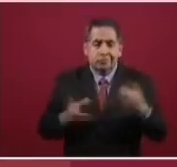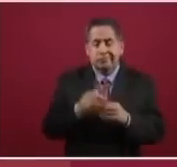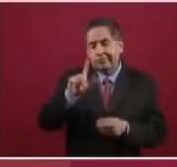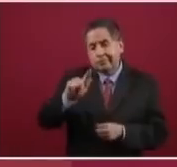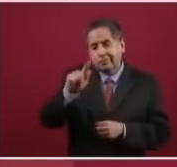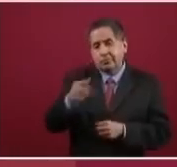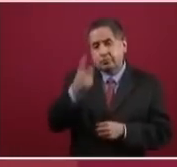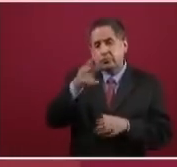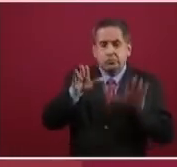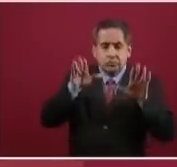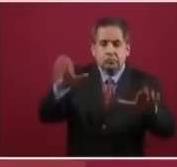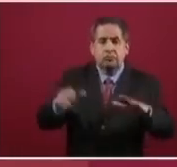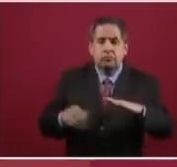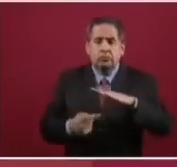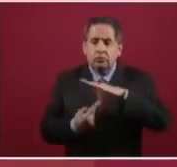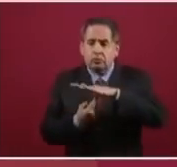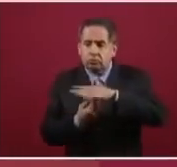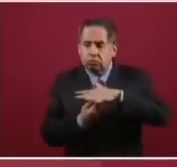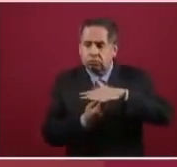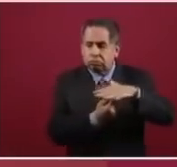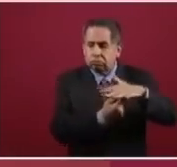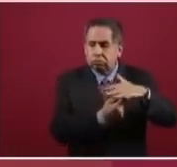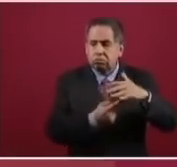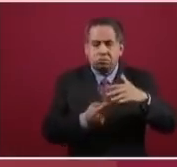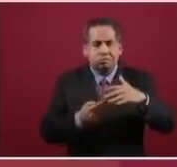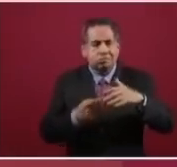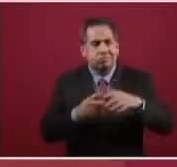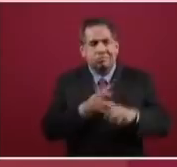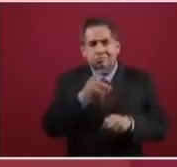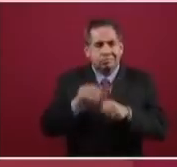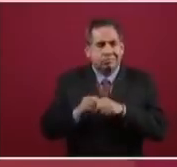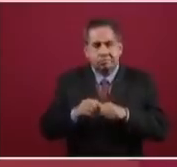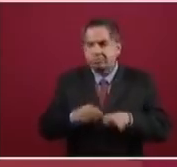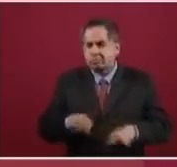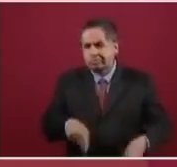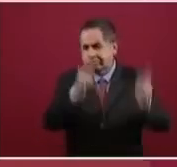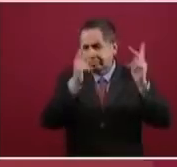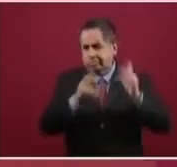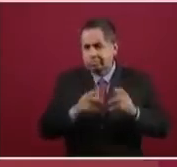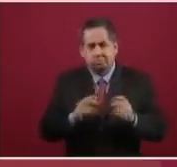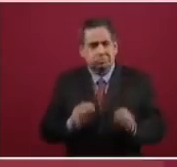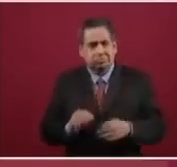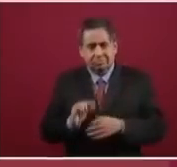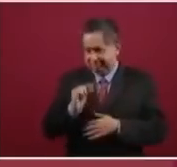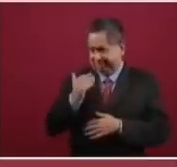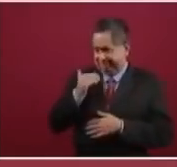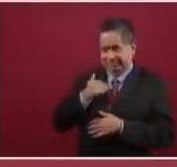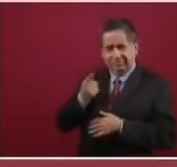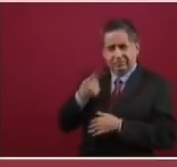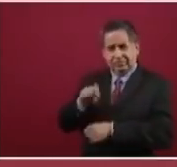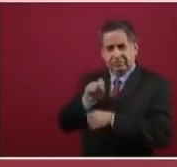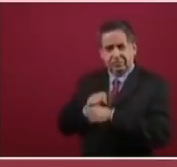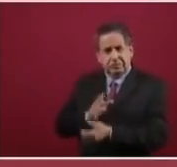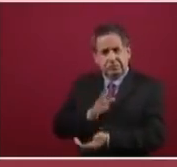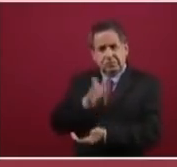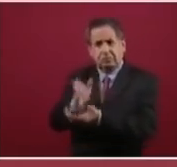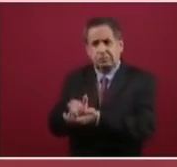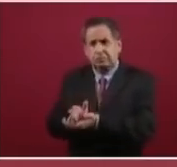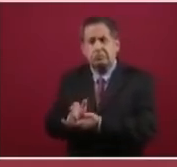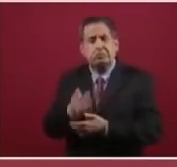y helicópteros y no pasa nada acabo de estar el fin de semana en